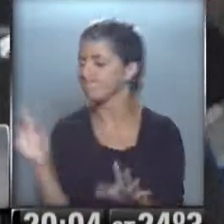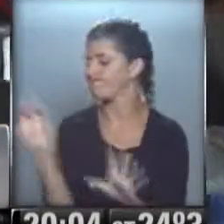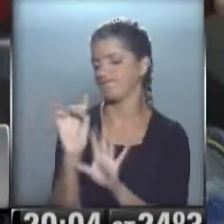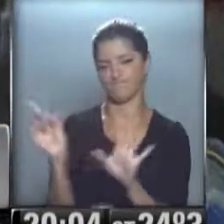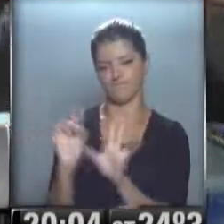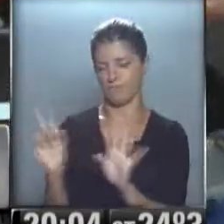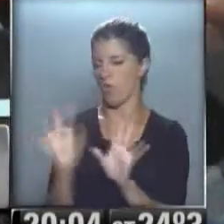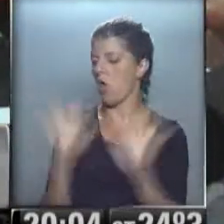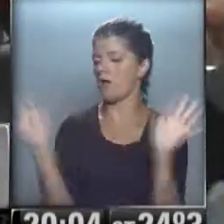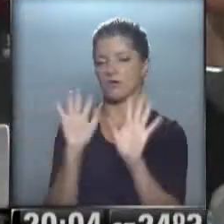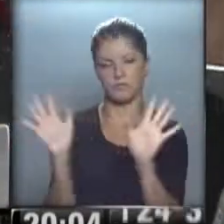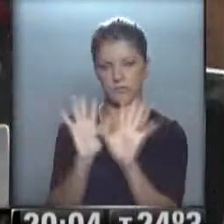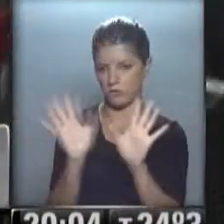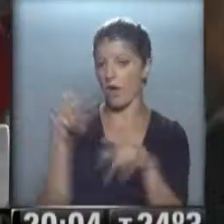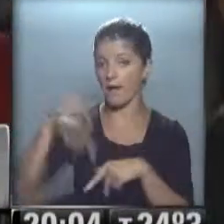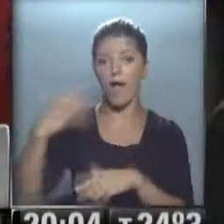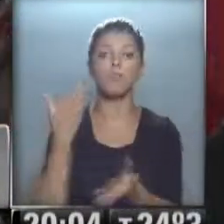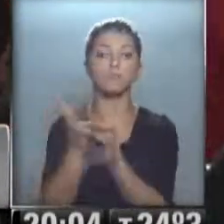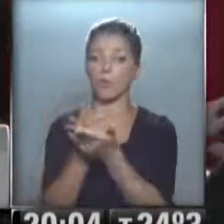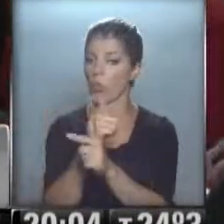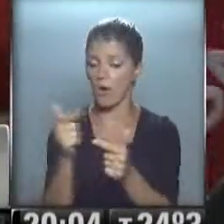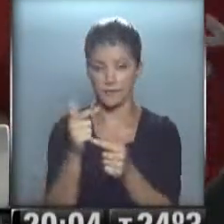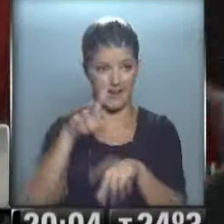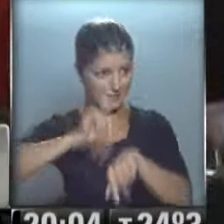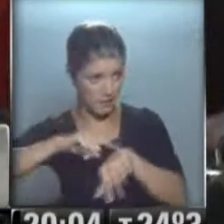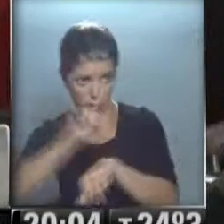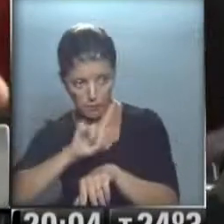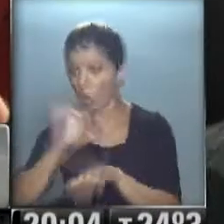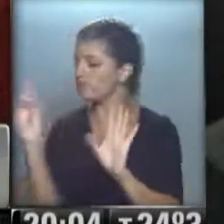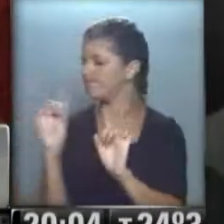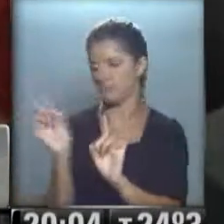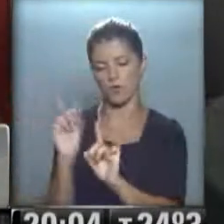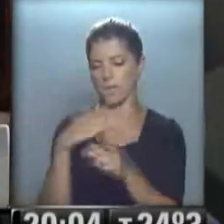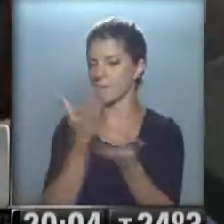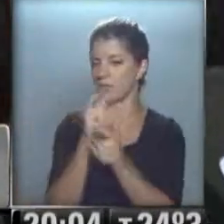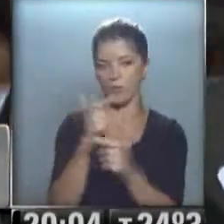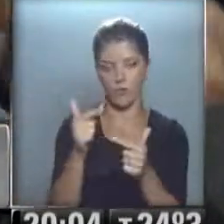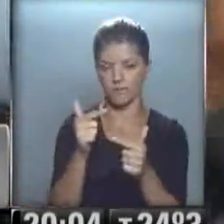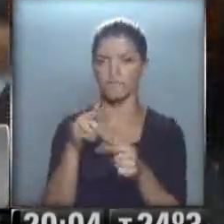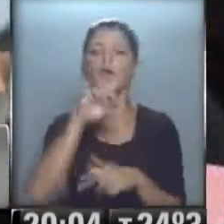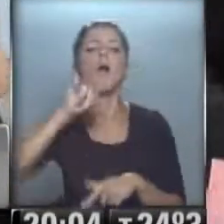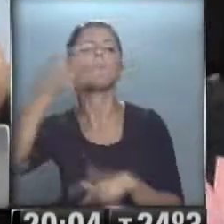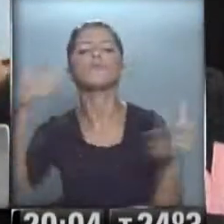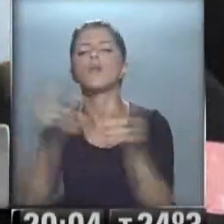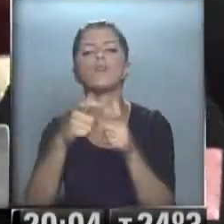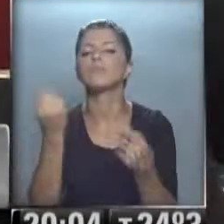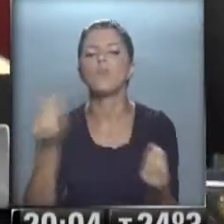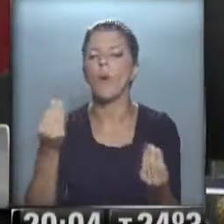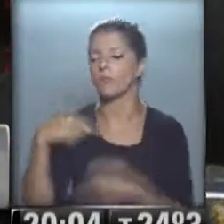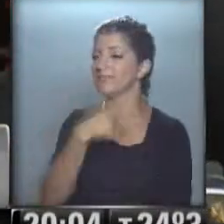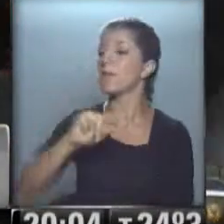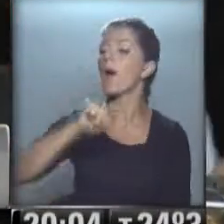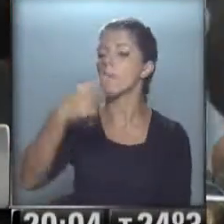No. No, se hizo propuesta. ¿En plazos tampoco se hizo? No, se hizo. ¿Cuándo es la próxima reunión? ¿Se habló la semana que viene?